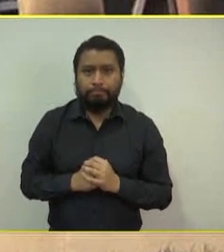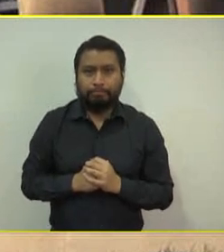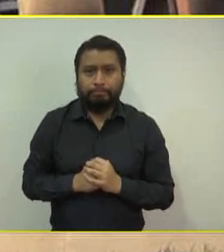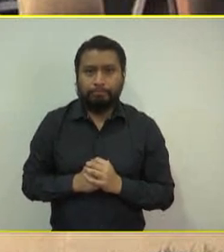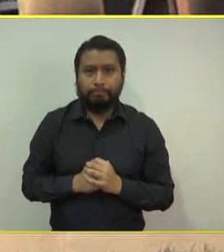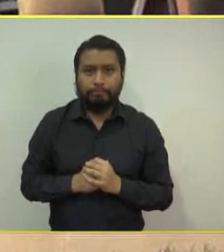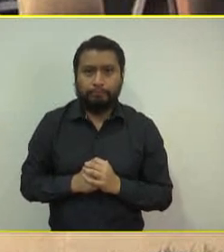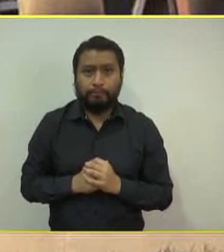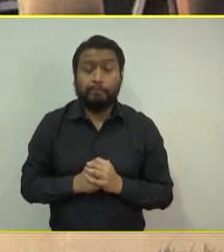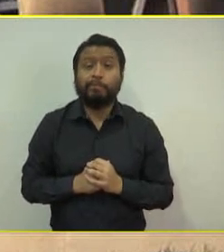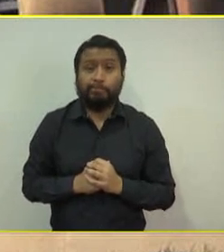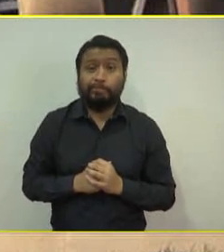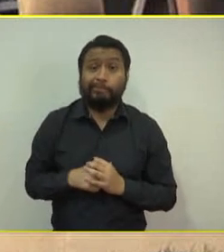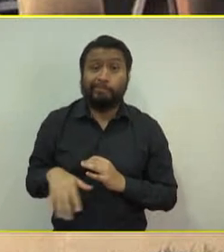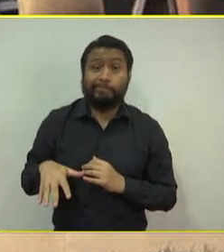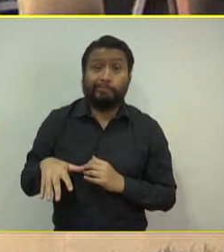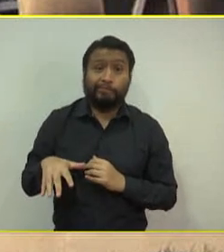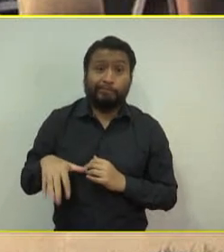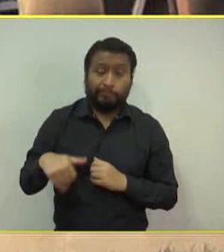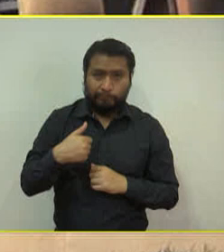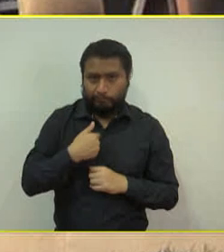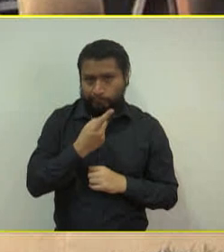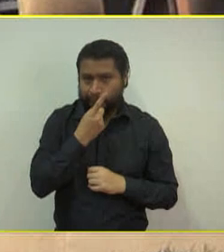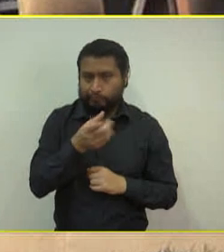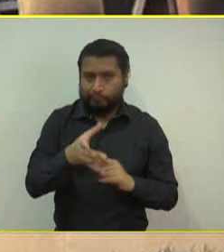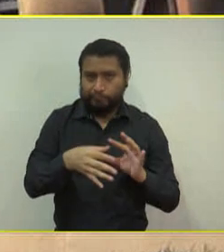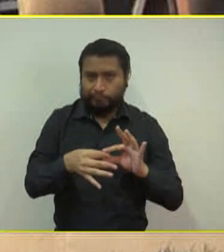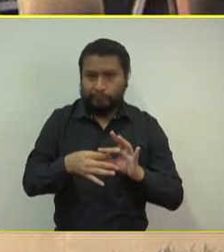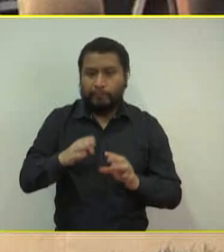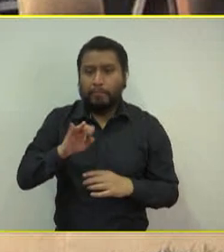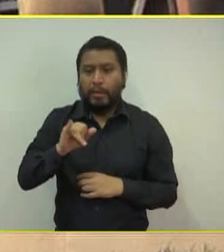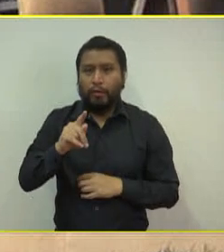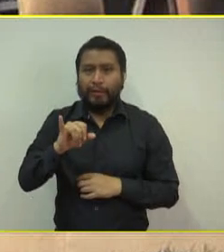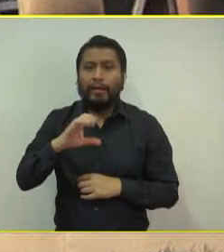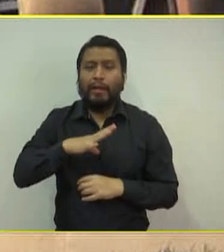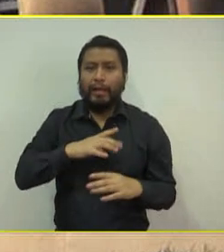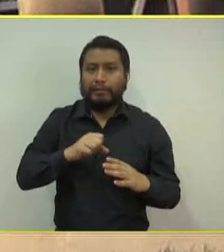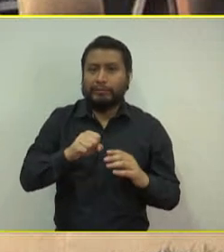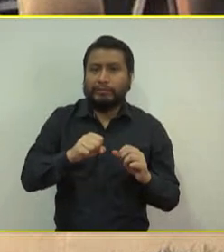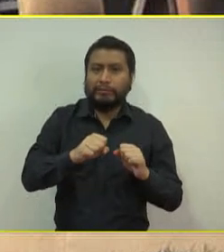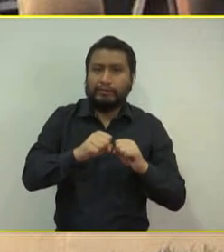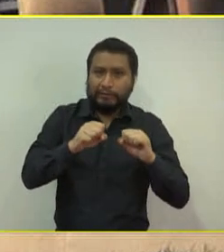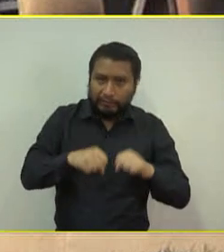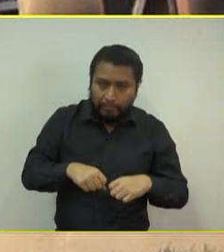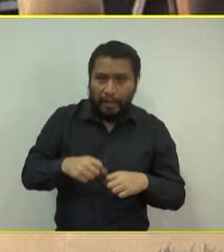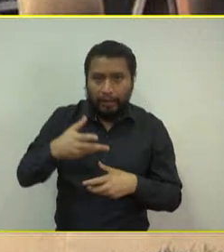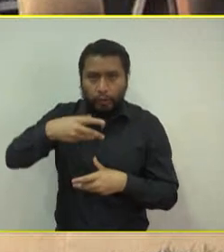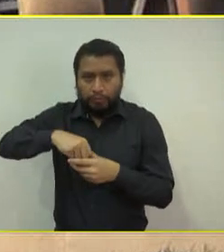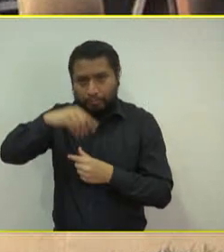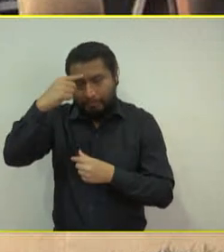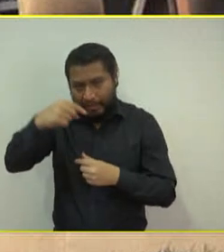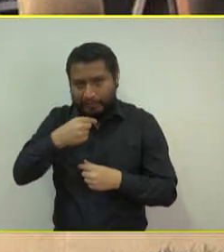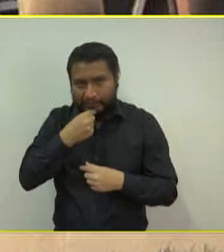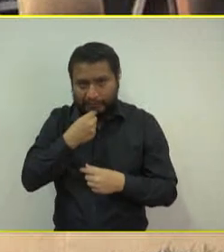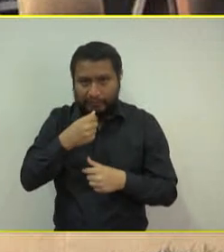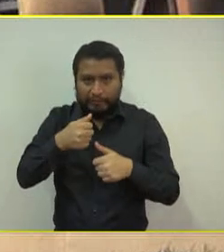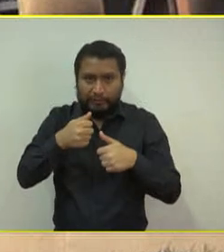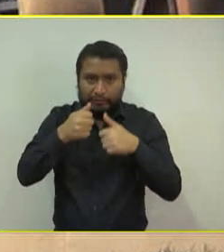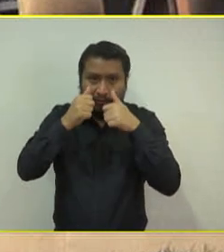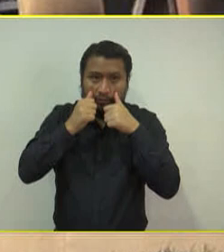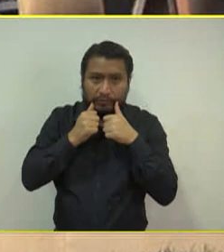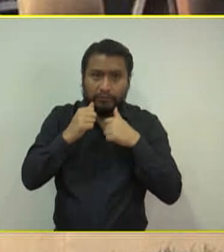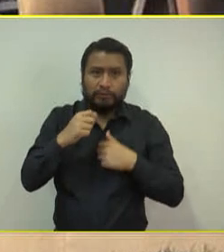Como les mencionábamos, BIOTI es un sistema de diseño inclusivo para niños ciegos que está enfocado en la enseñanza-aprendizaje